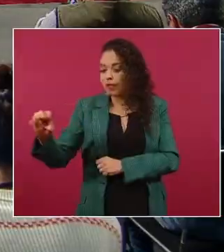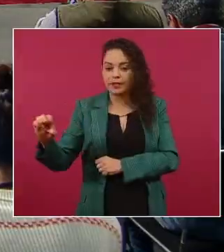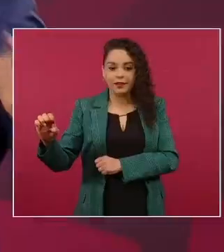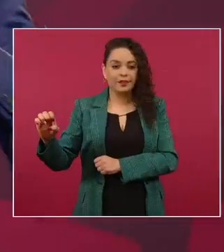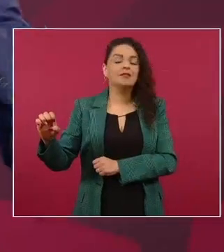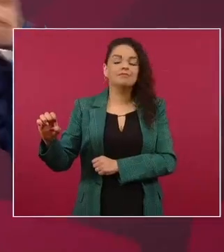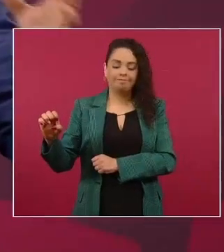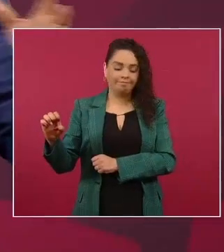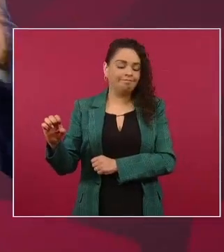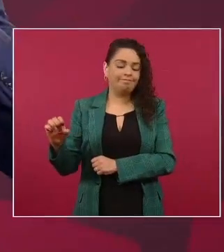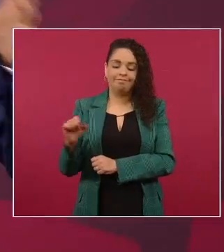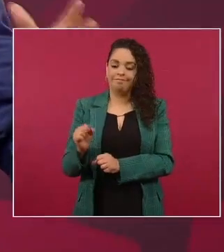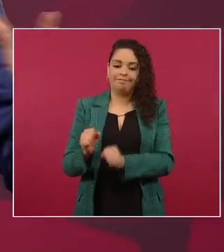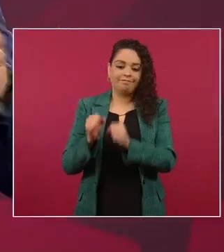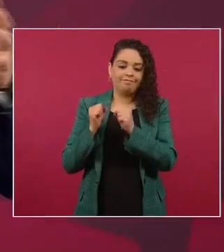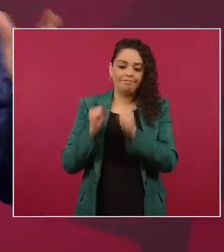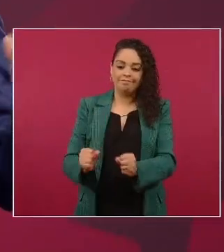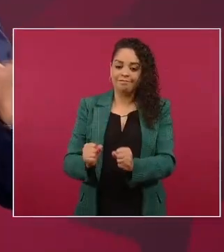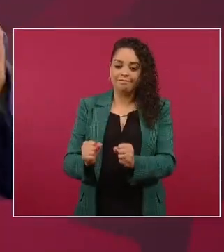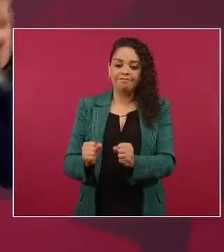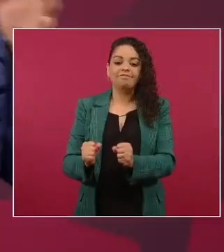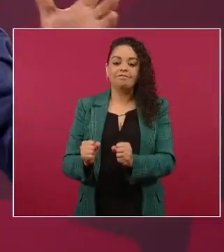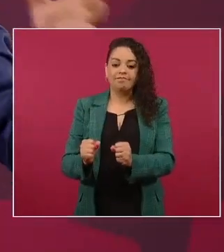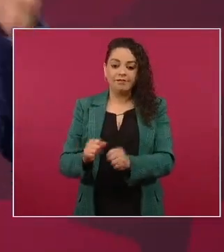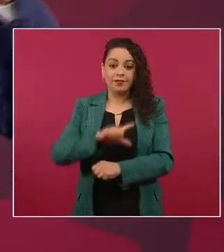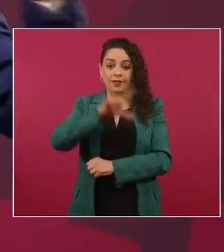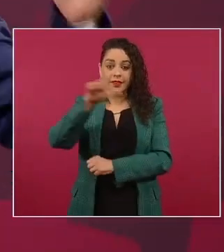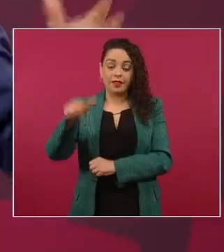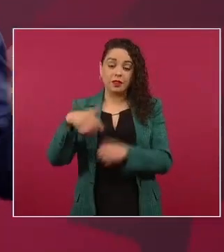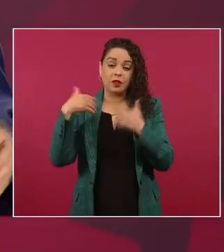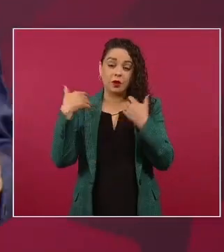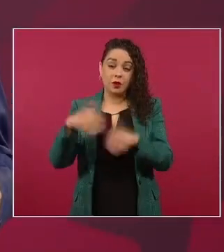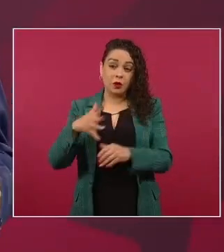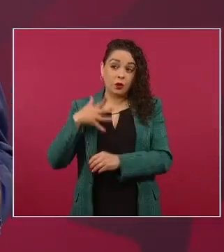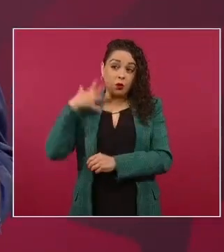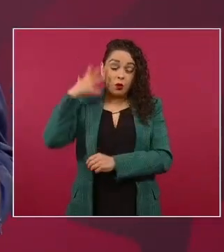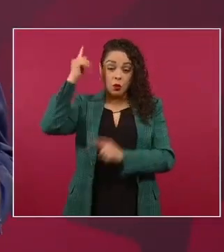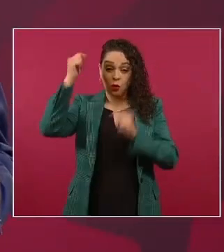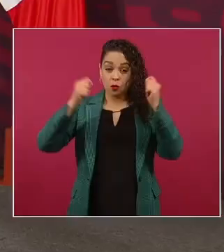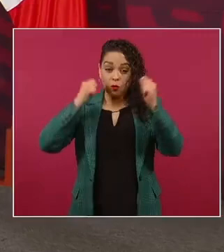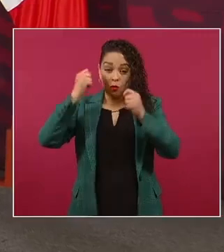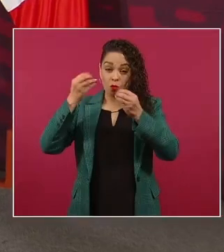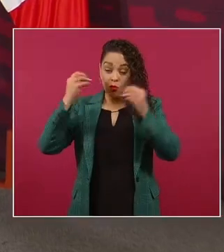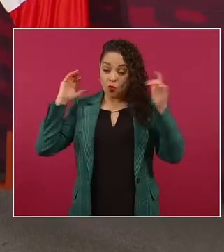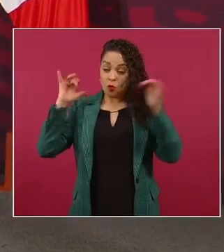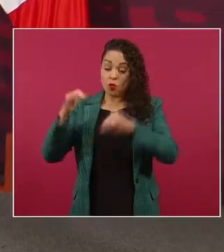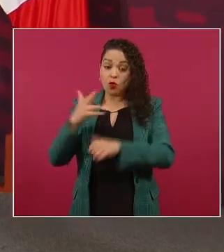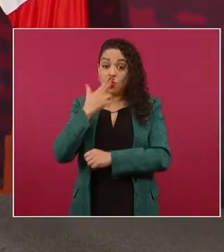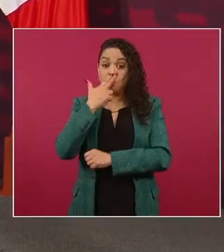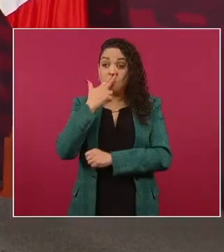a convertirse en el paraíso, todo el sureste,